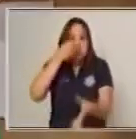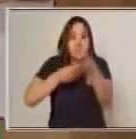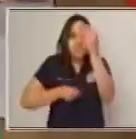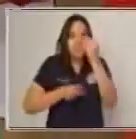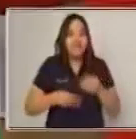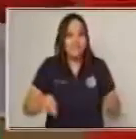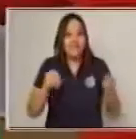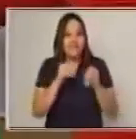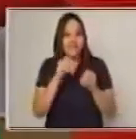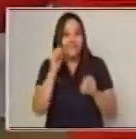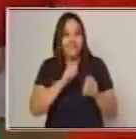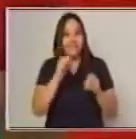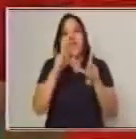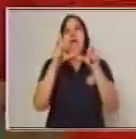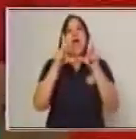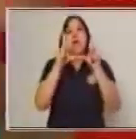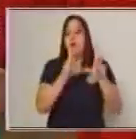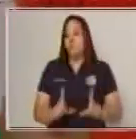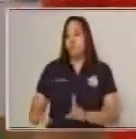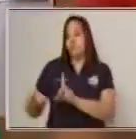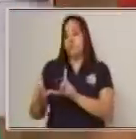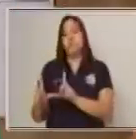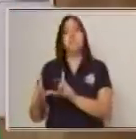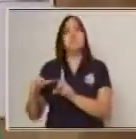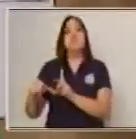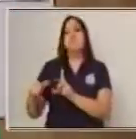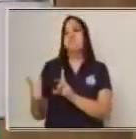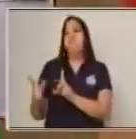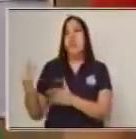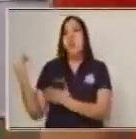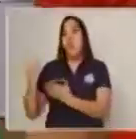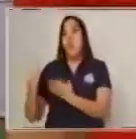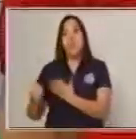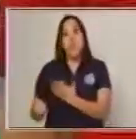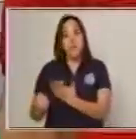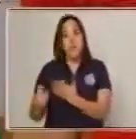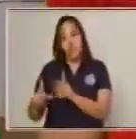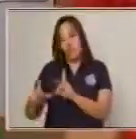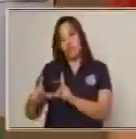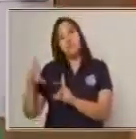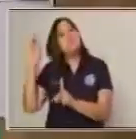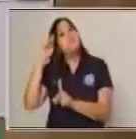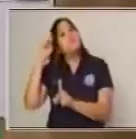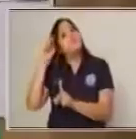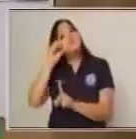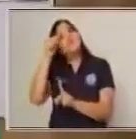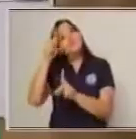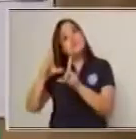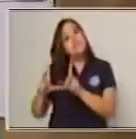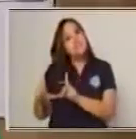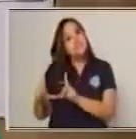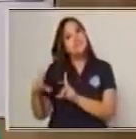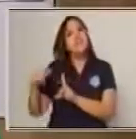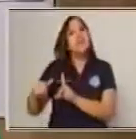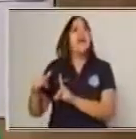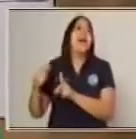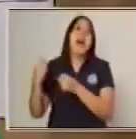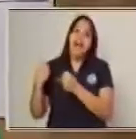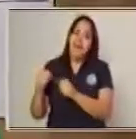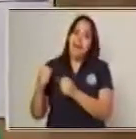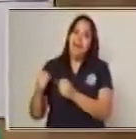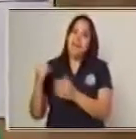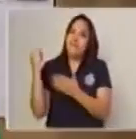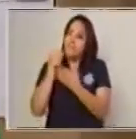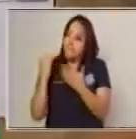El siguiente cuadro es un dibujo. ¿Se recuerdan que en nuestro mapa mental había también la necesidad de hacer dibujos en